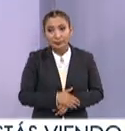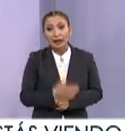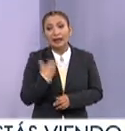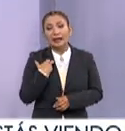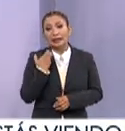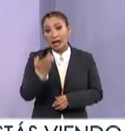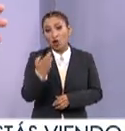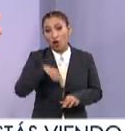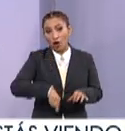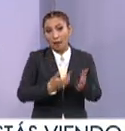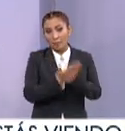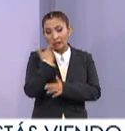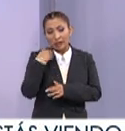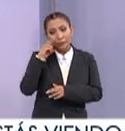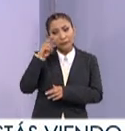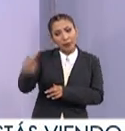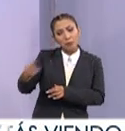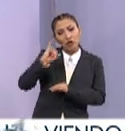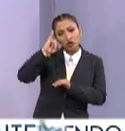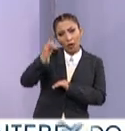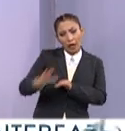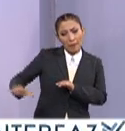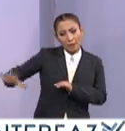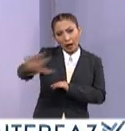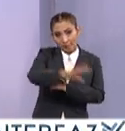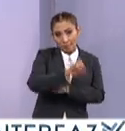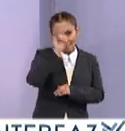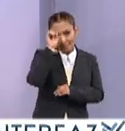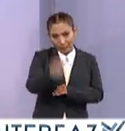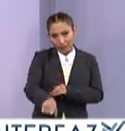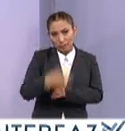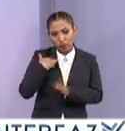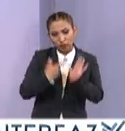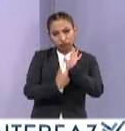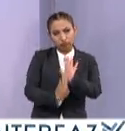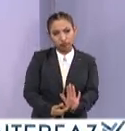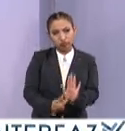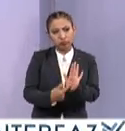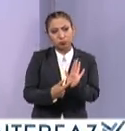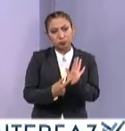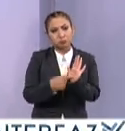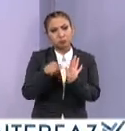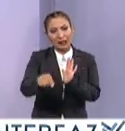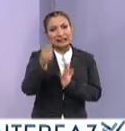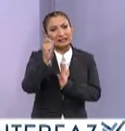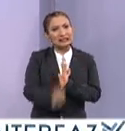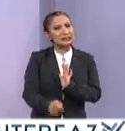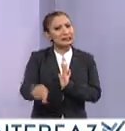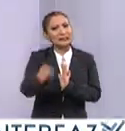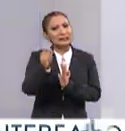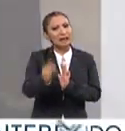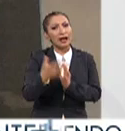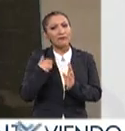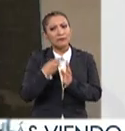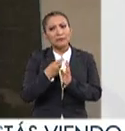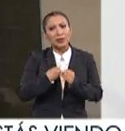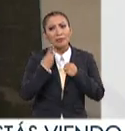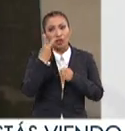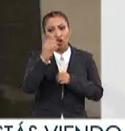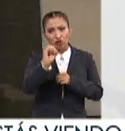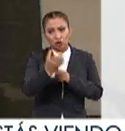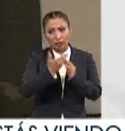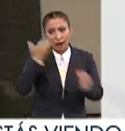y esta mañana amanecimos con una imagen que precisamente refleja el significado de lo que se vivió el